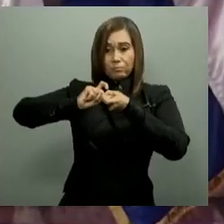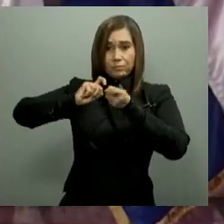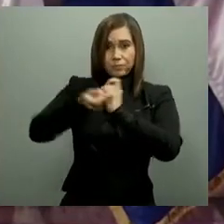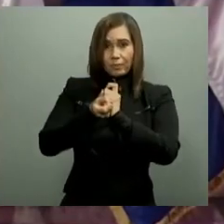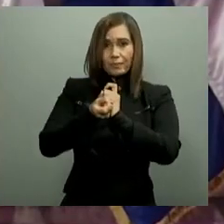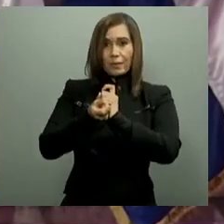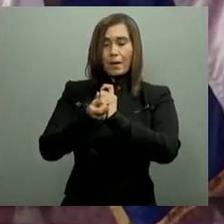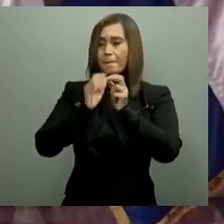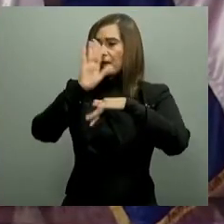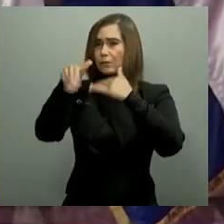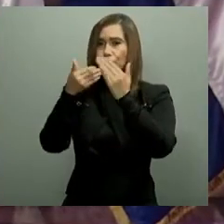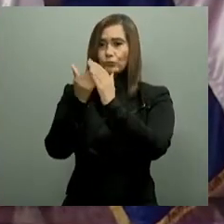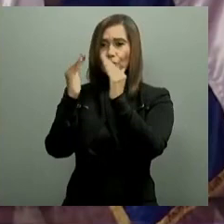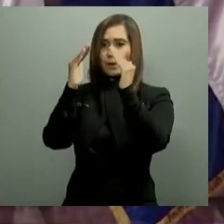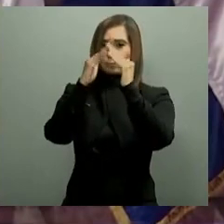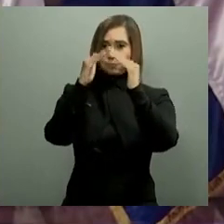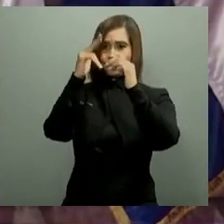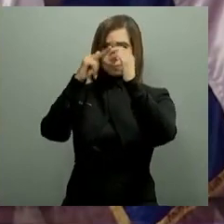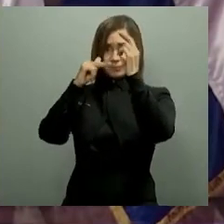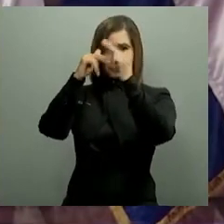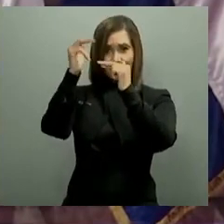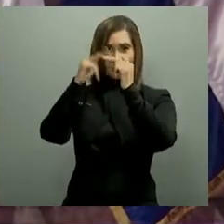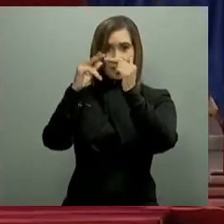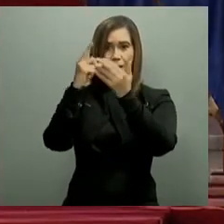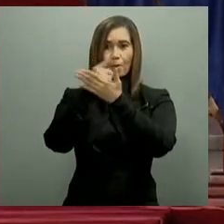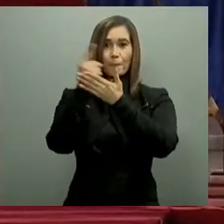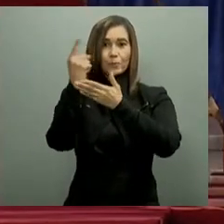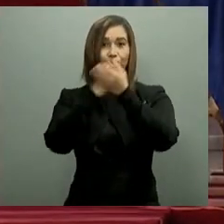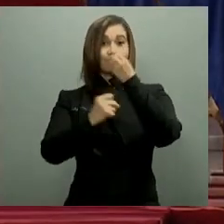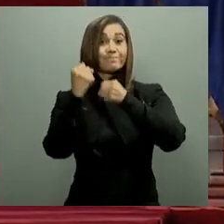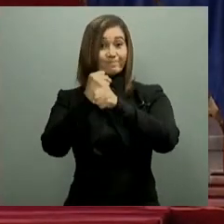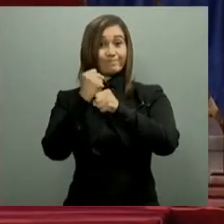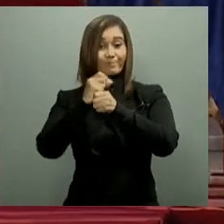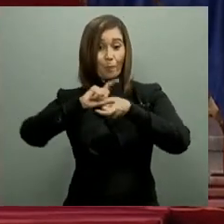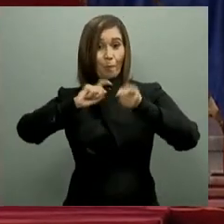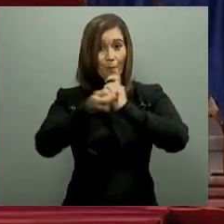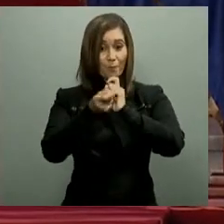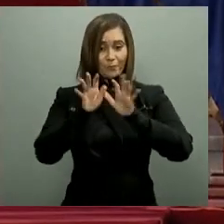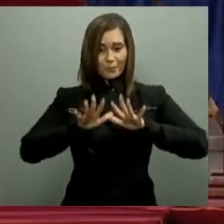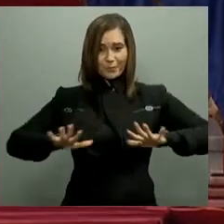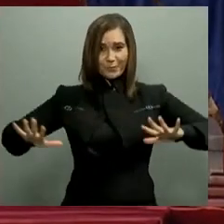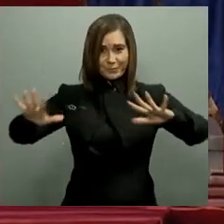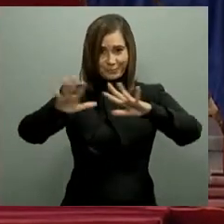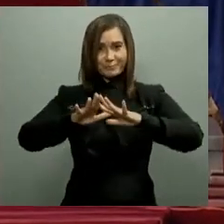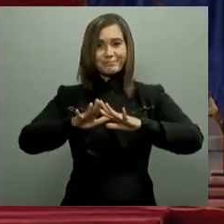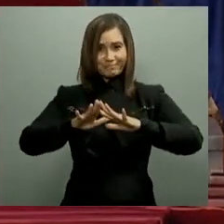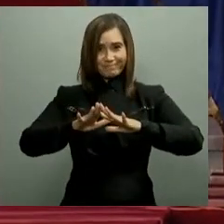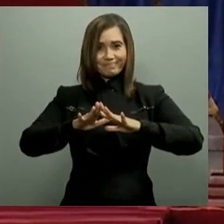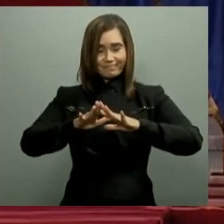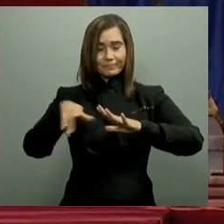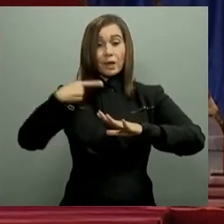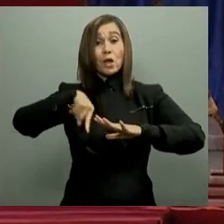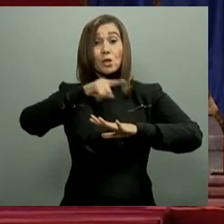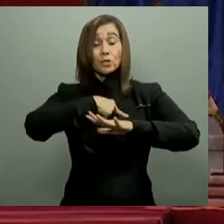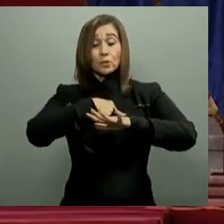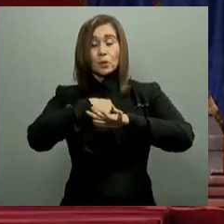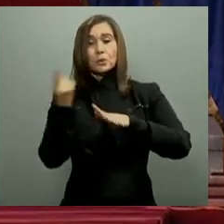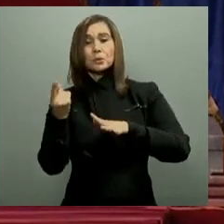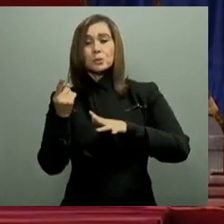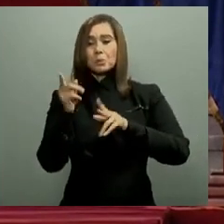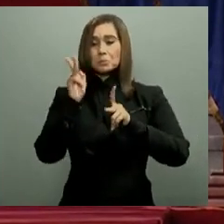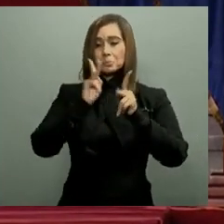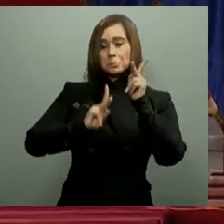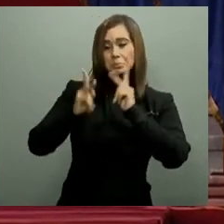toda la geografía nacional en los próximos años. Sí, nos tomamos un tiempo necesario para